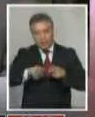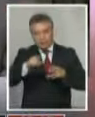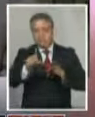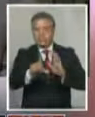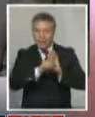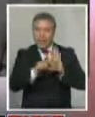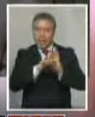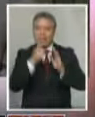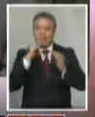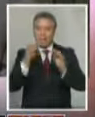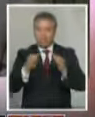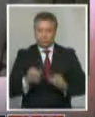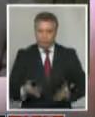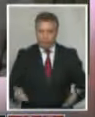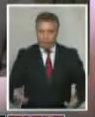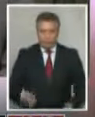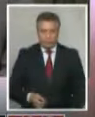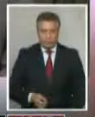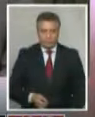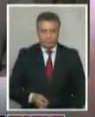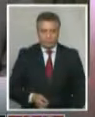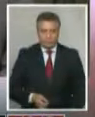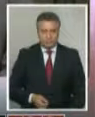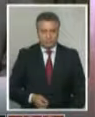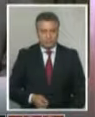de presupuesto?